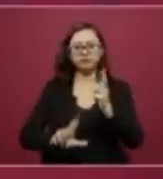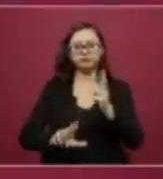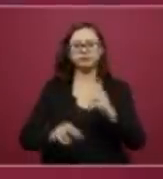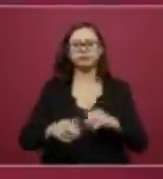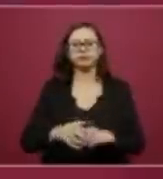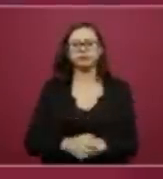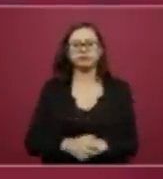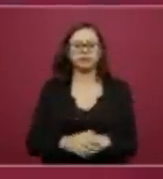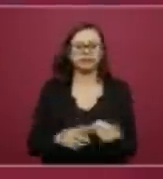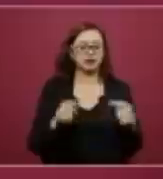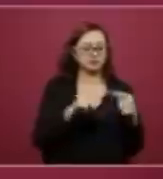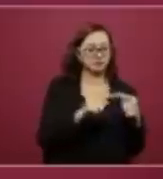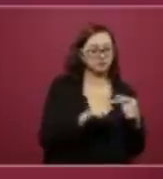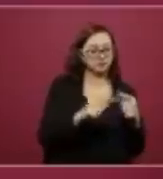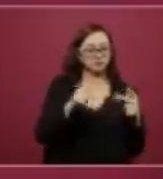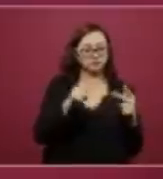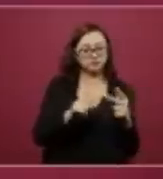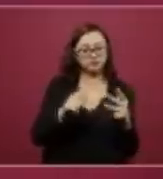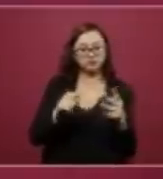En las tres